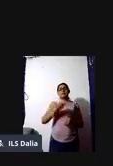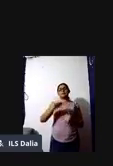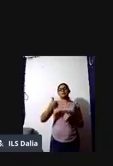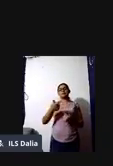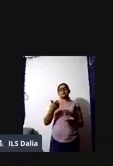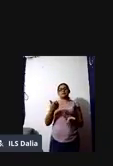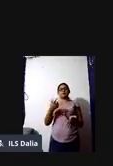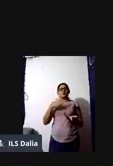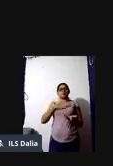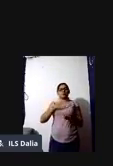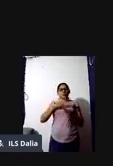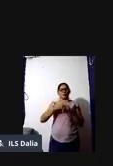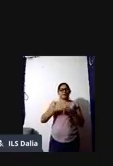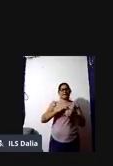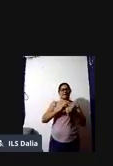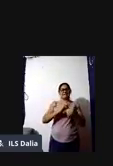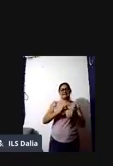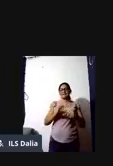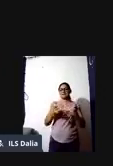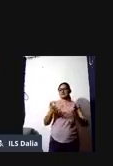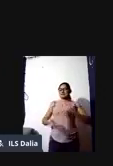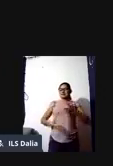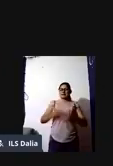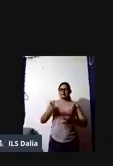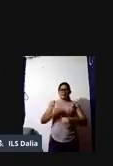historia que estamos viviendo familiar,